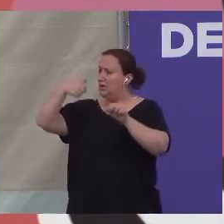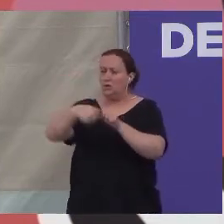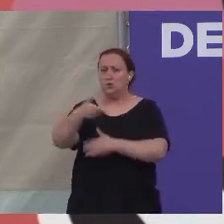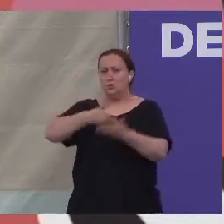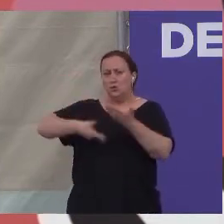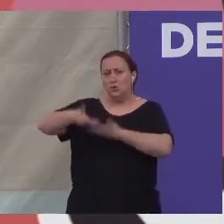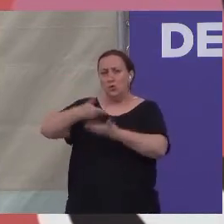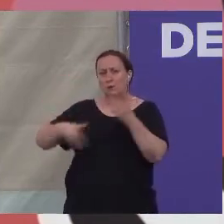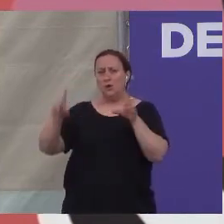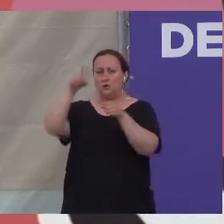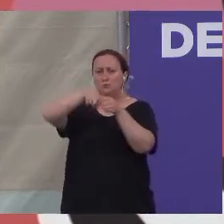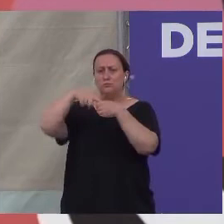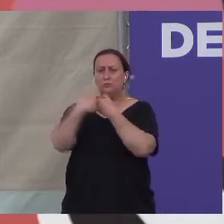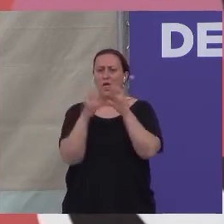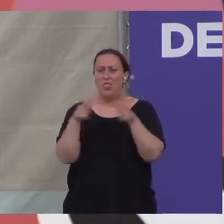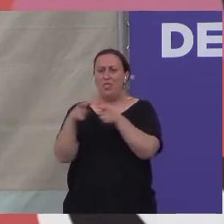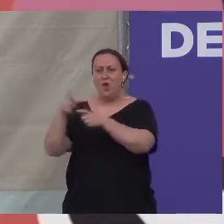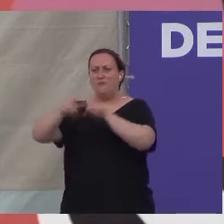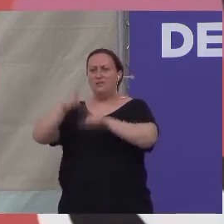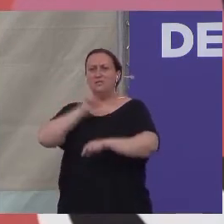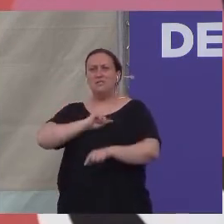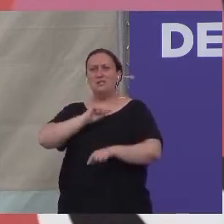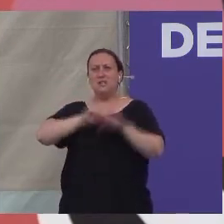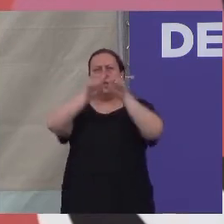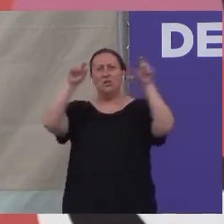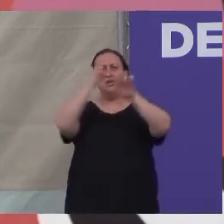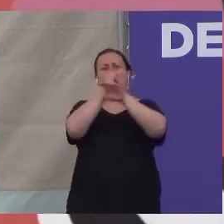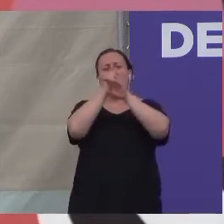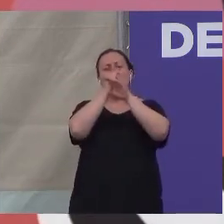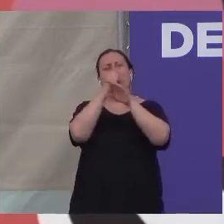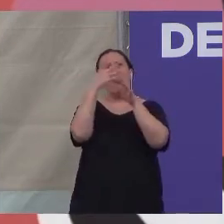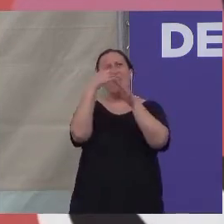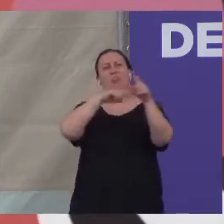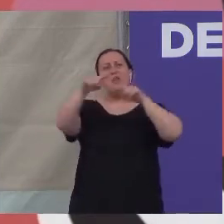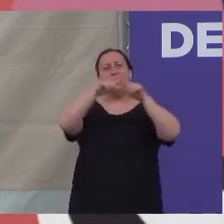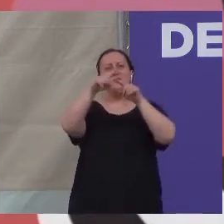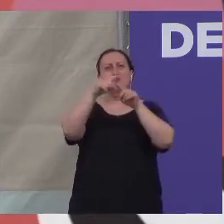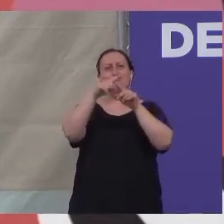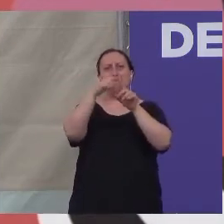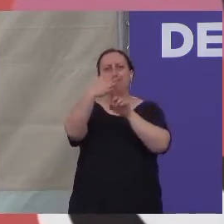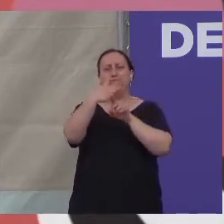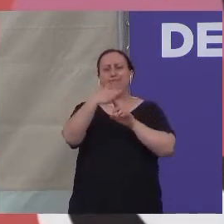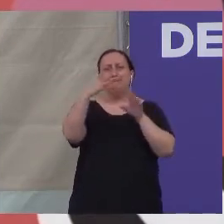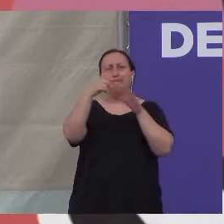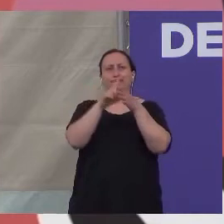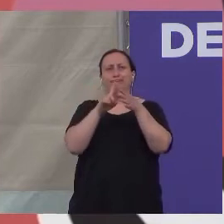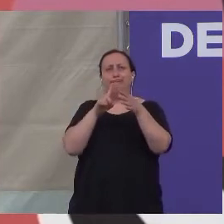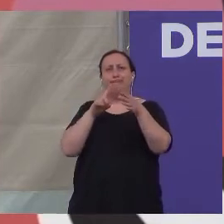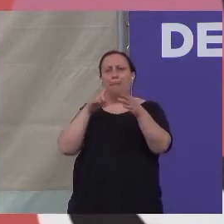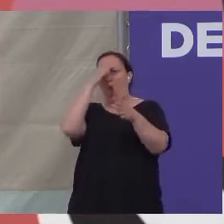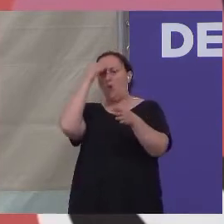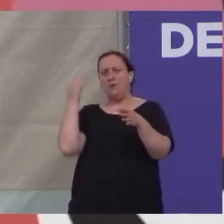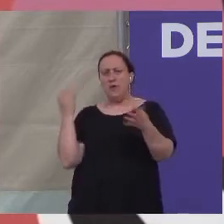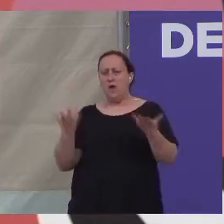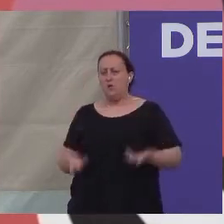círculos nos hemos sentido muchas veces olvidados por los órganos de dirección. Solo se nos ha buscado para que demostremos que estamos activos.